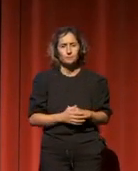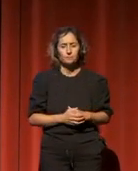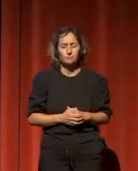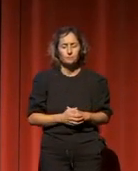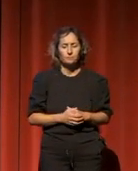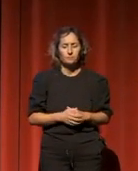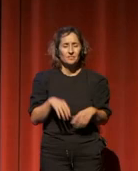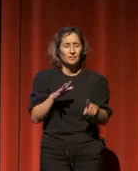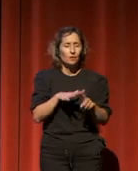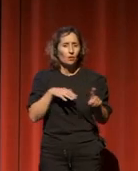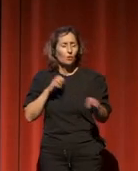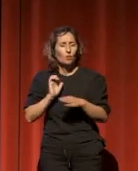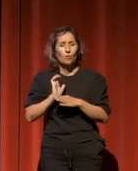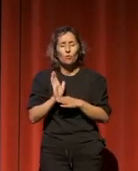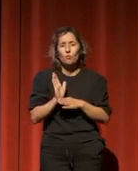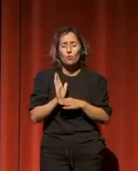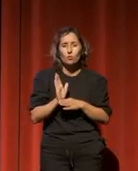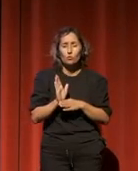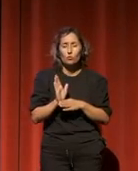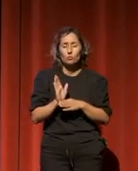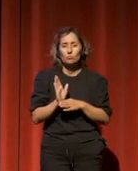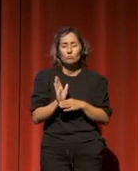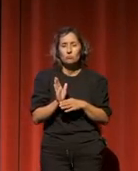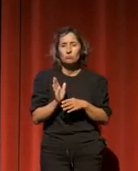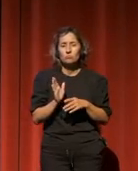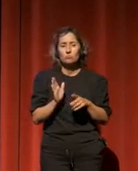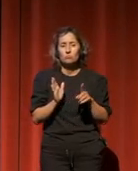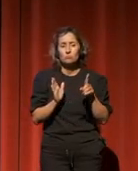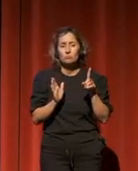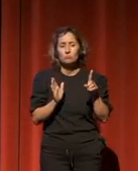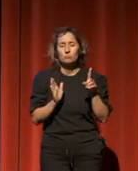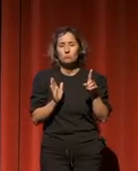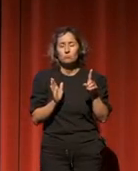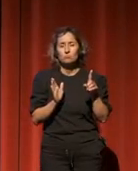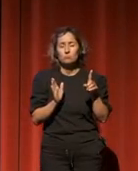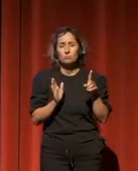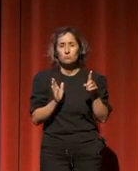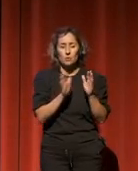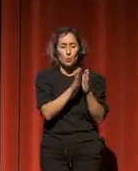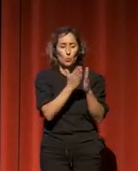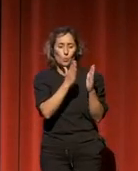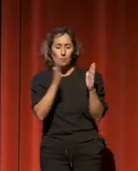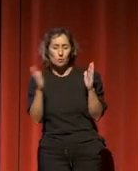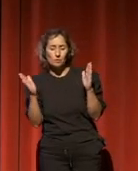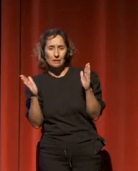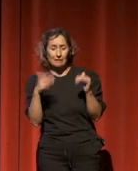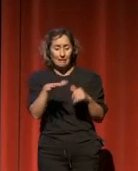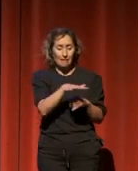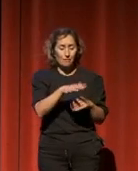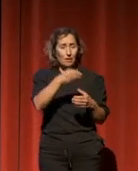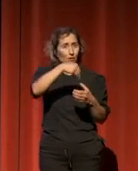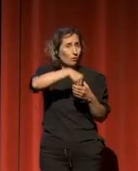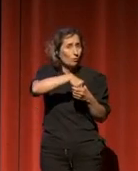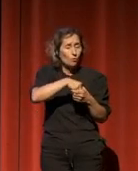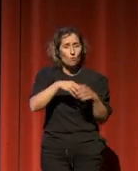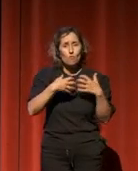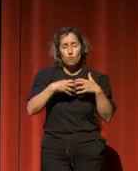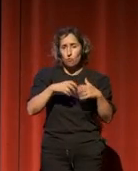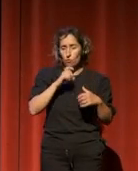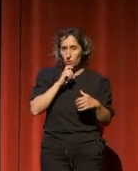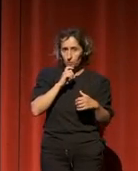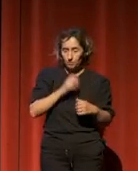cineforum en una en una biblioteca eh en una biblioteca de de barrio no y un poco el el procedimiento